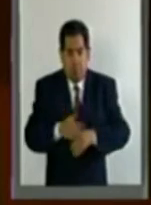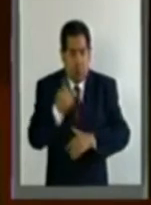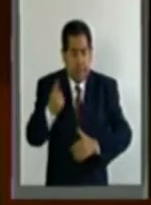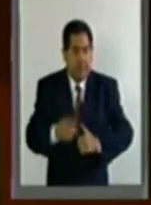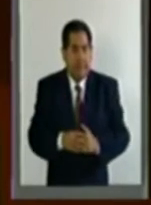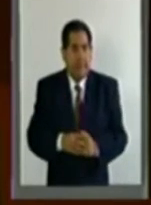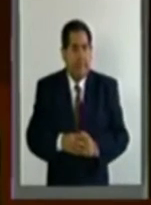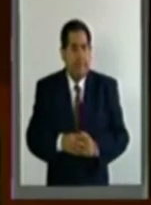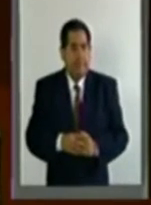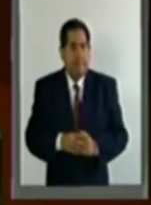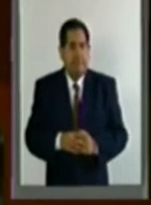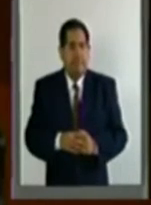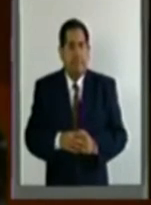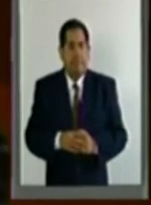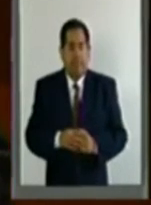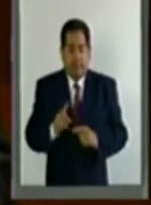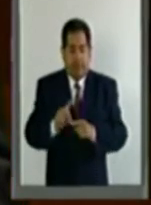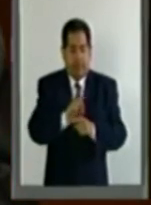porque desde